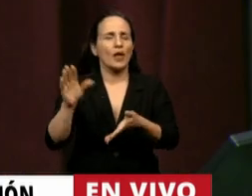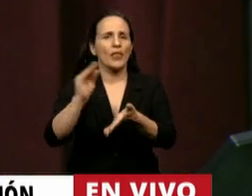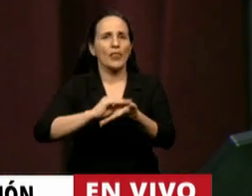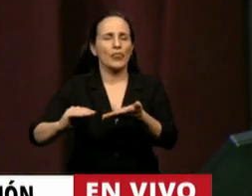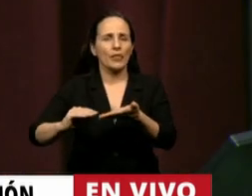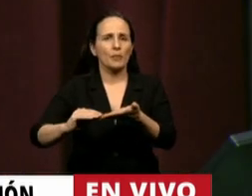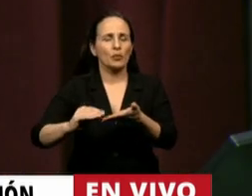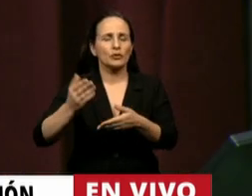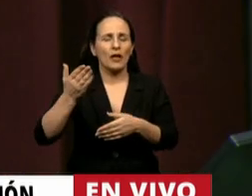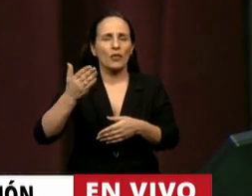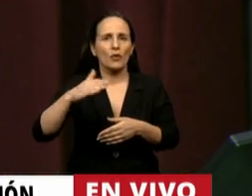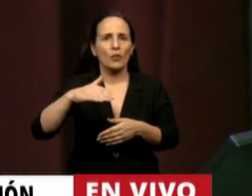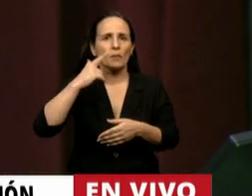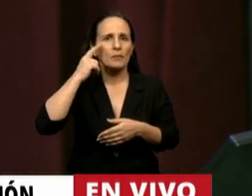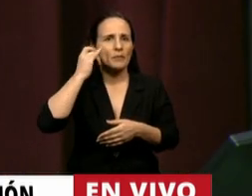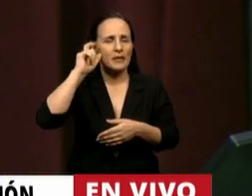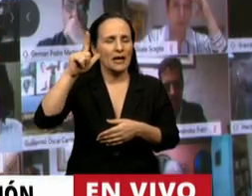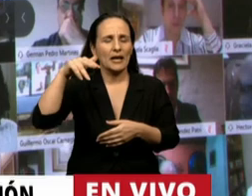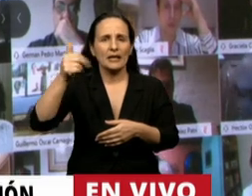diputado Miguel